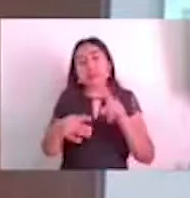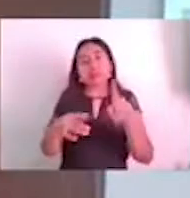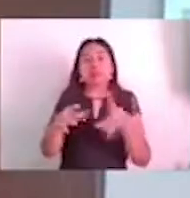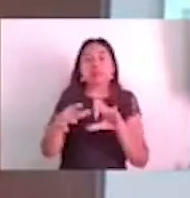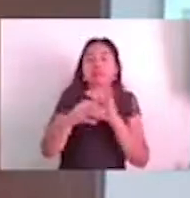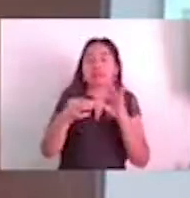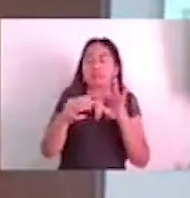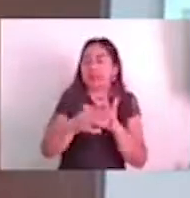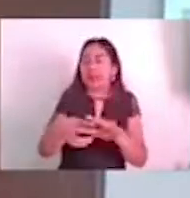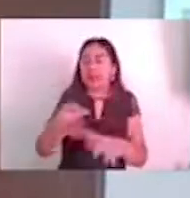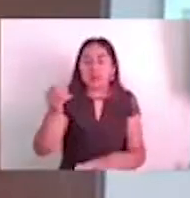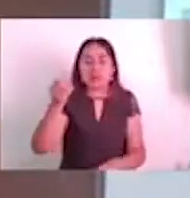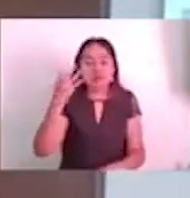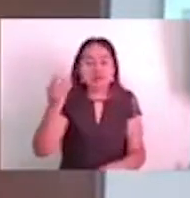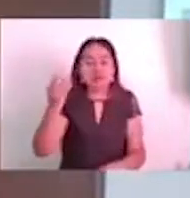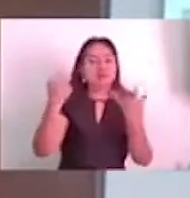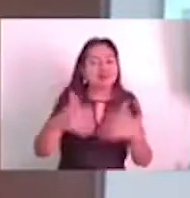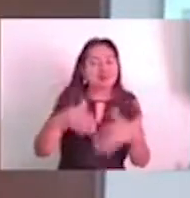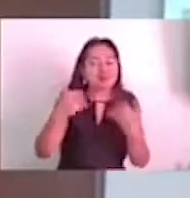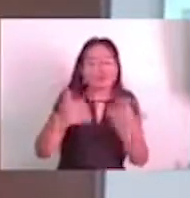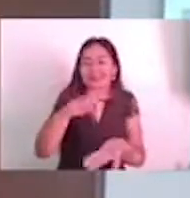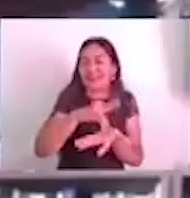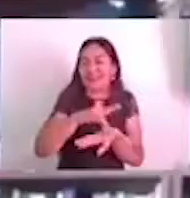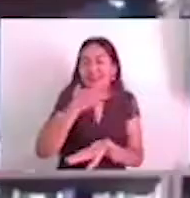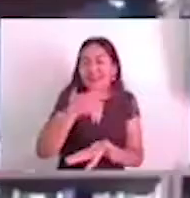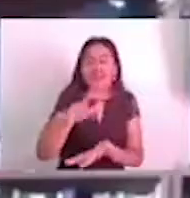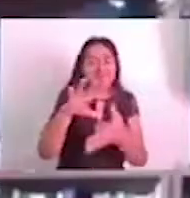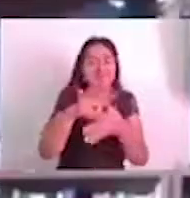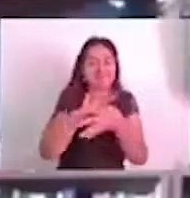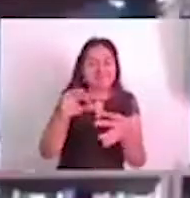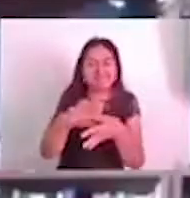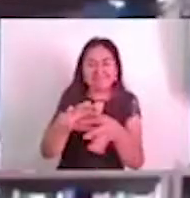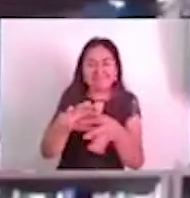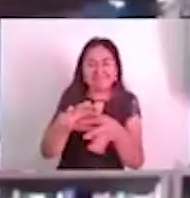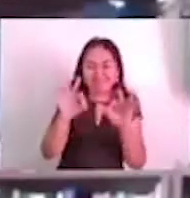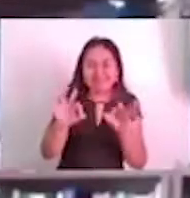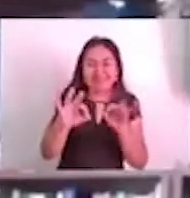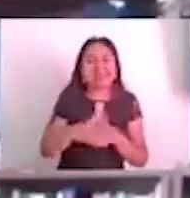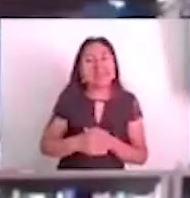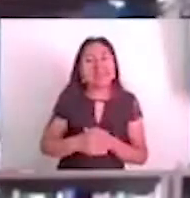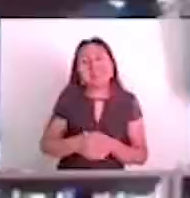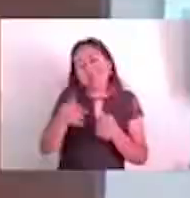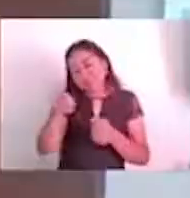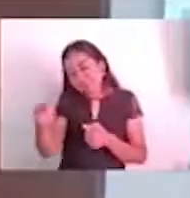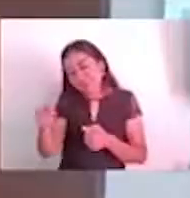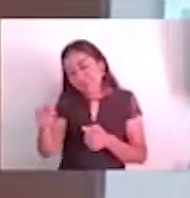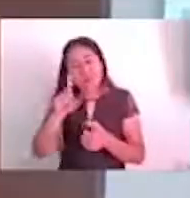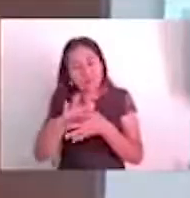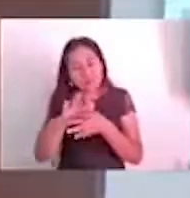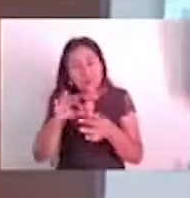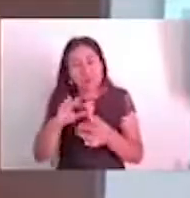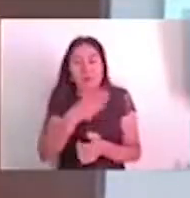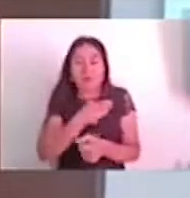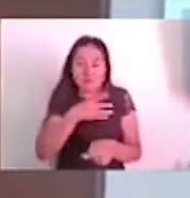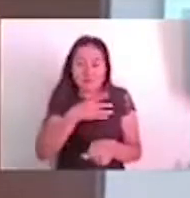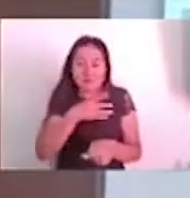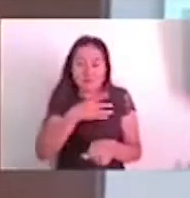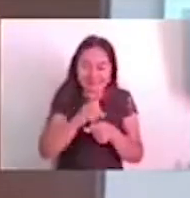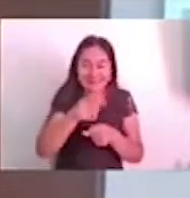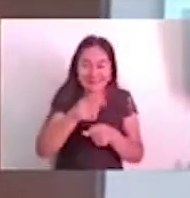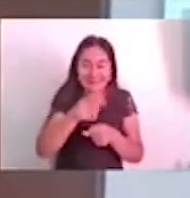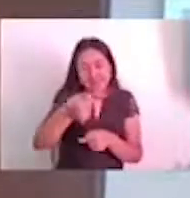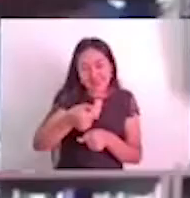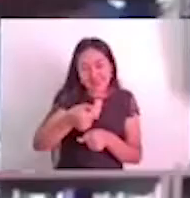doctor Merlo, y nos quedamos con ganas de más. Irma Ramos, buenos días, excelente programa, saludos desde San Pedro Cholula.